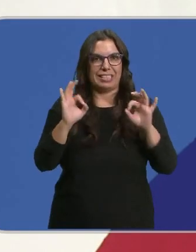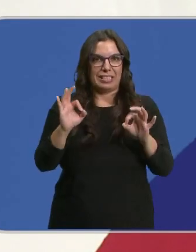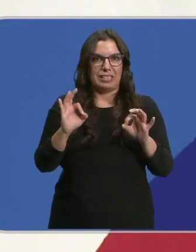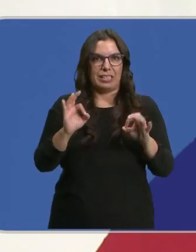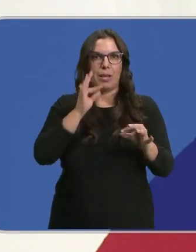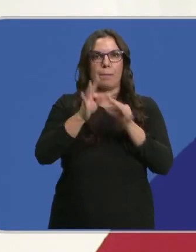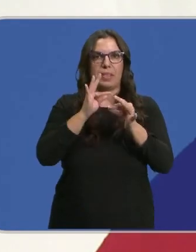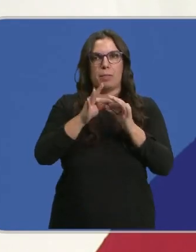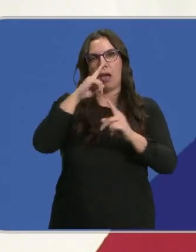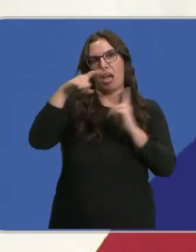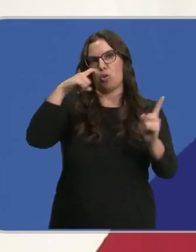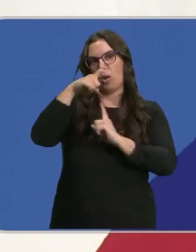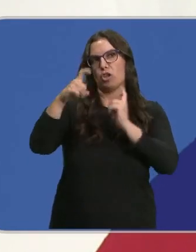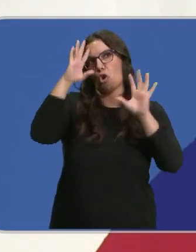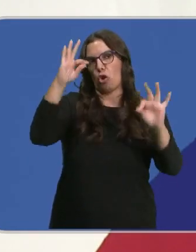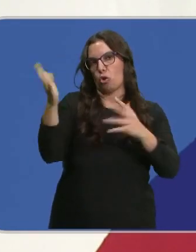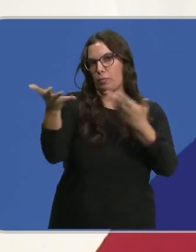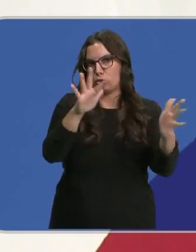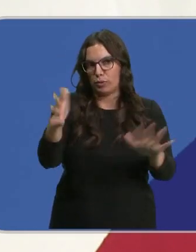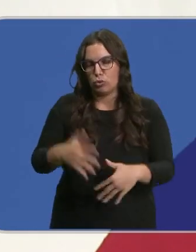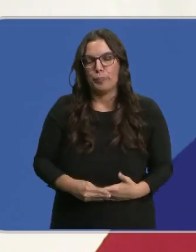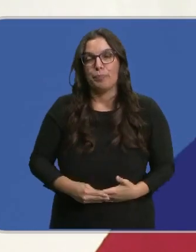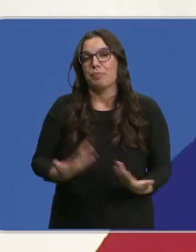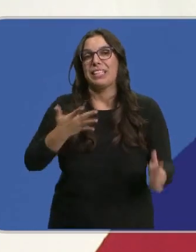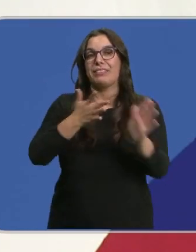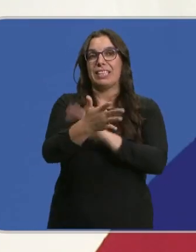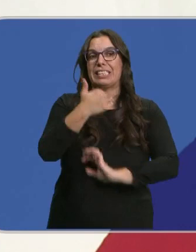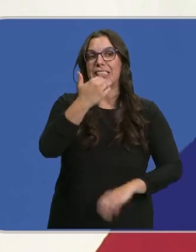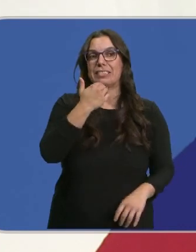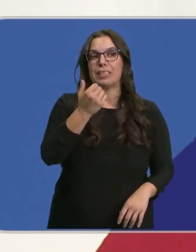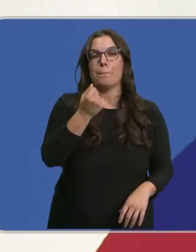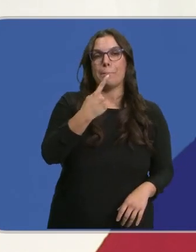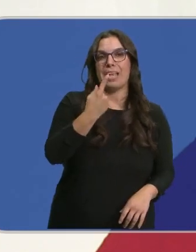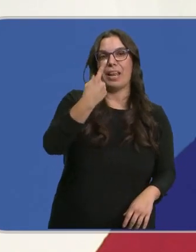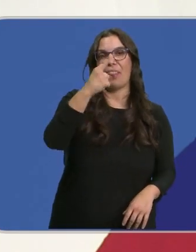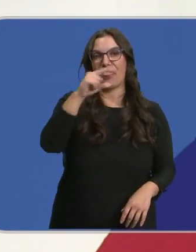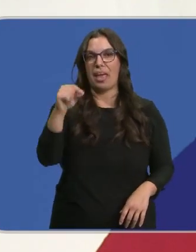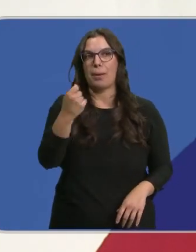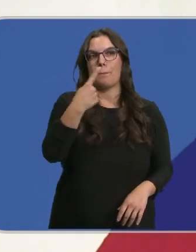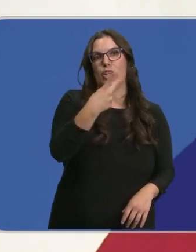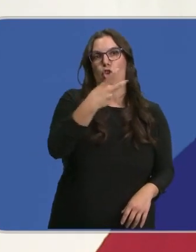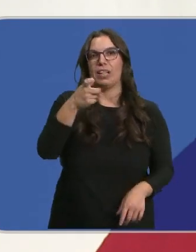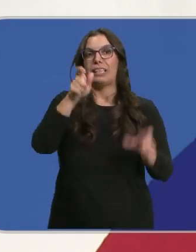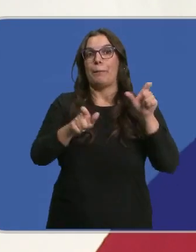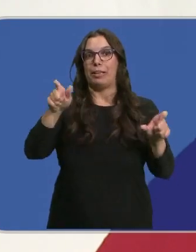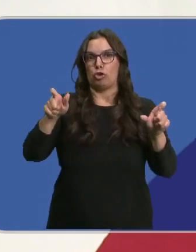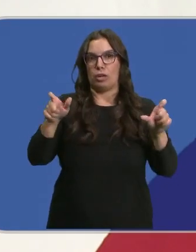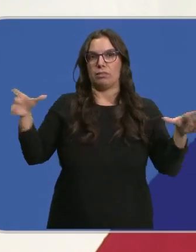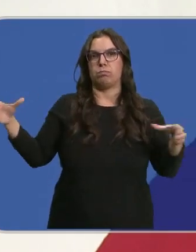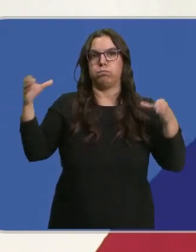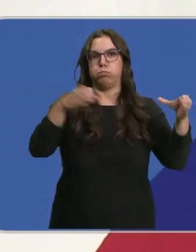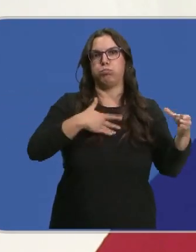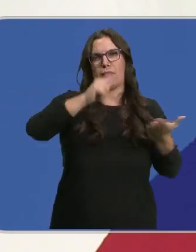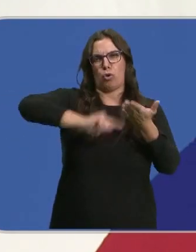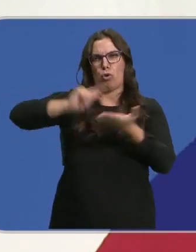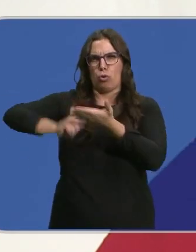lo lógico de año por año. Todo esto supone pues prácticamente unas 1.100, 1.200 personas que se pueden